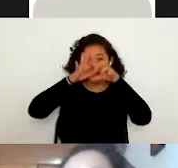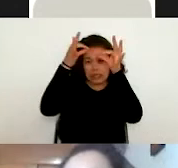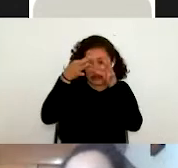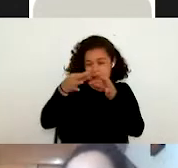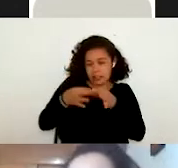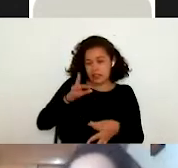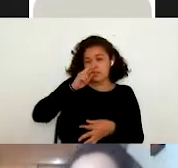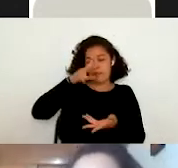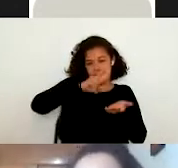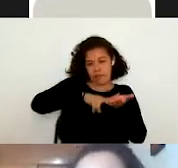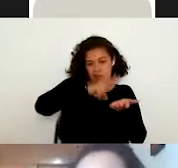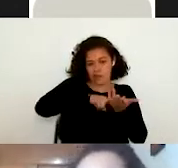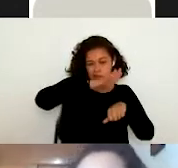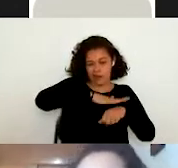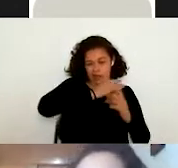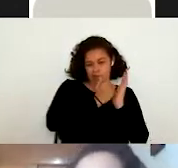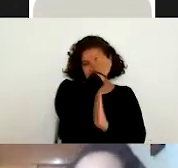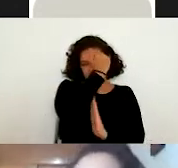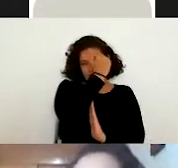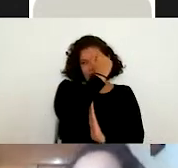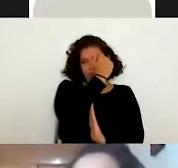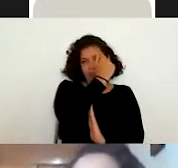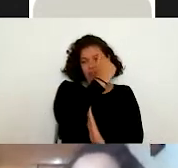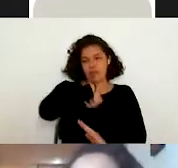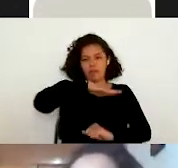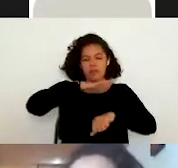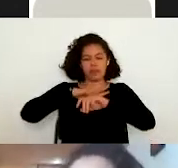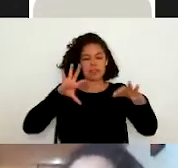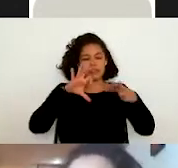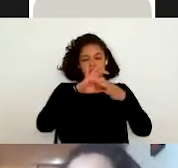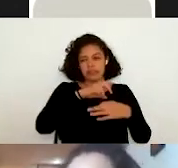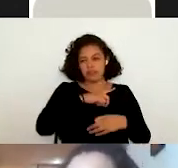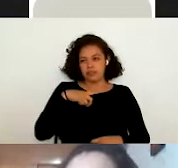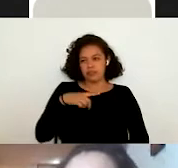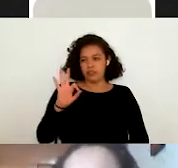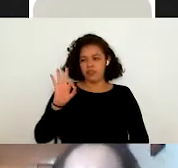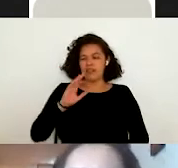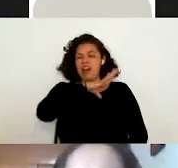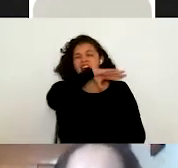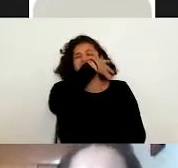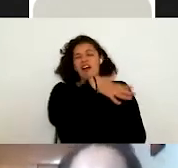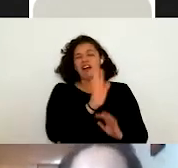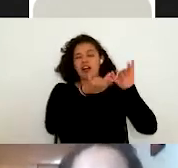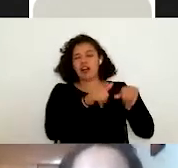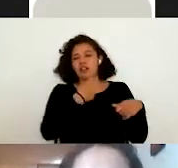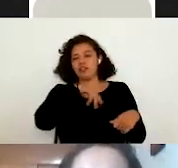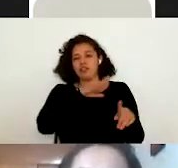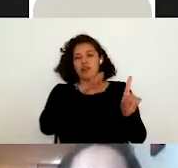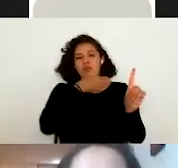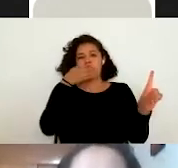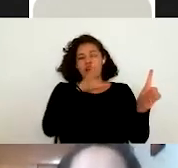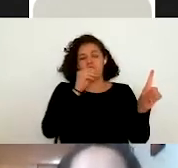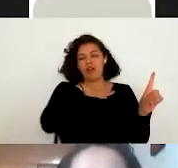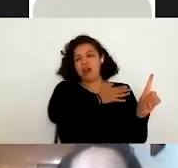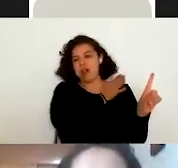más valor tendrá y más nos podemos apegar a él, ¿no? Aquí si lo dejamos muy general, pues probablemente habrá un momento